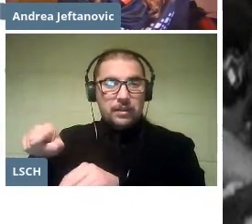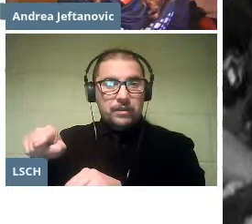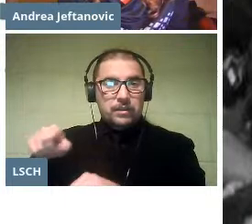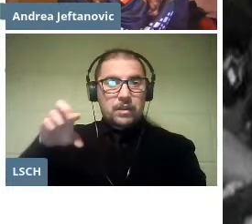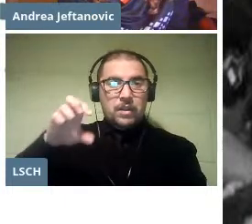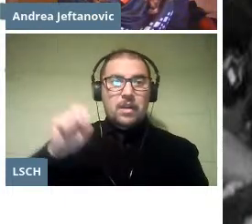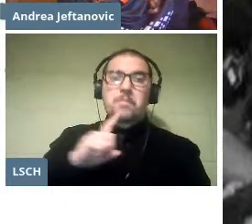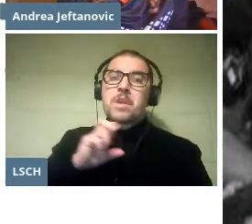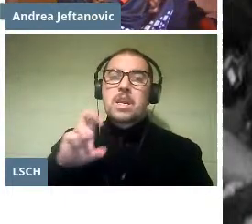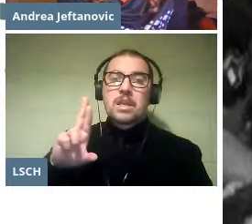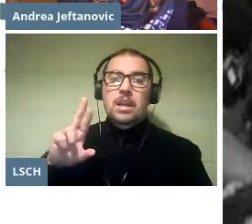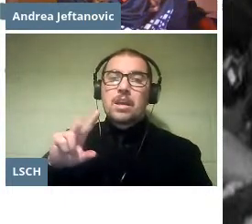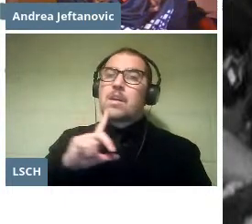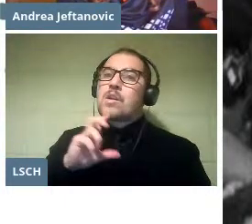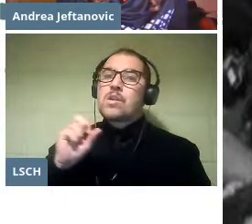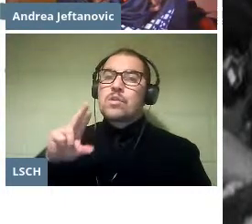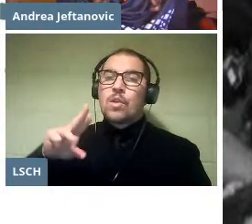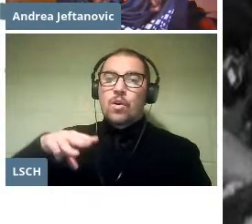Peter Tormen.